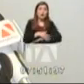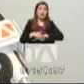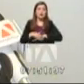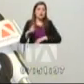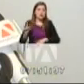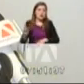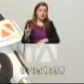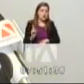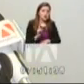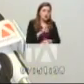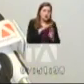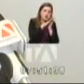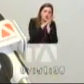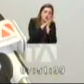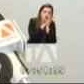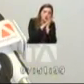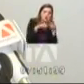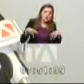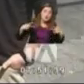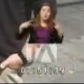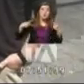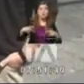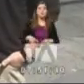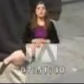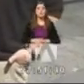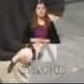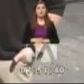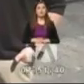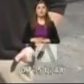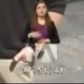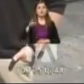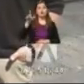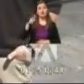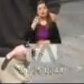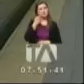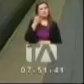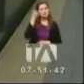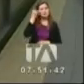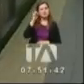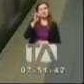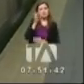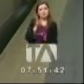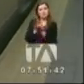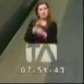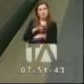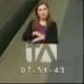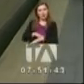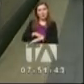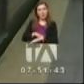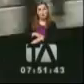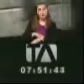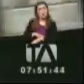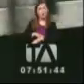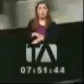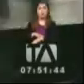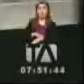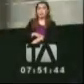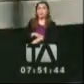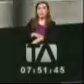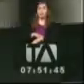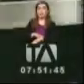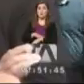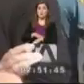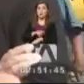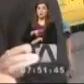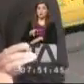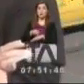utilice para vivir o para dormir en ese lugar. Para el urbanista John Doom, la idea de que las estaciones no cuenten con baños no es algo fuera de lo